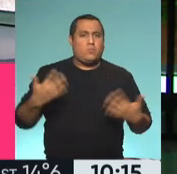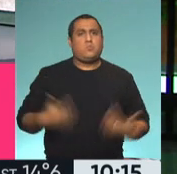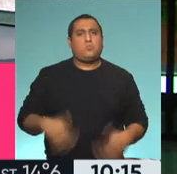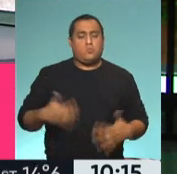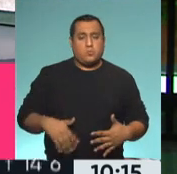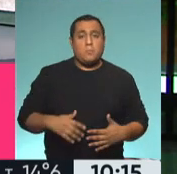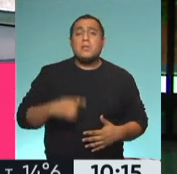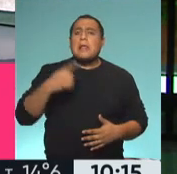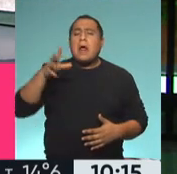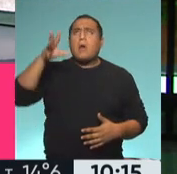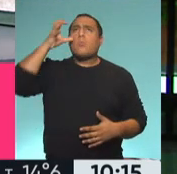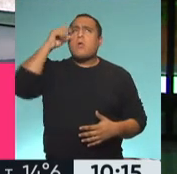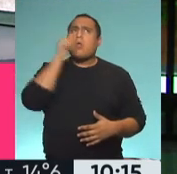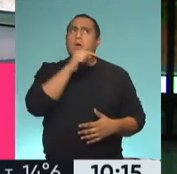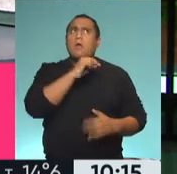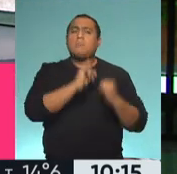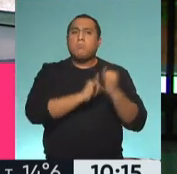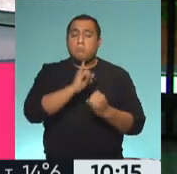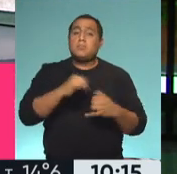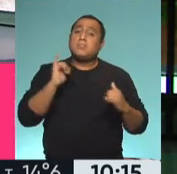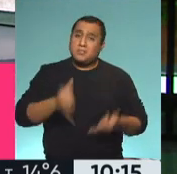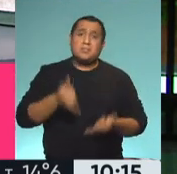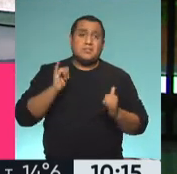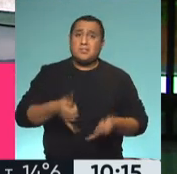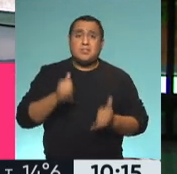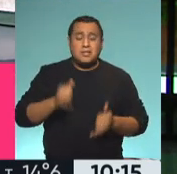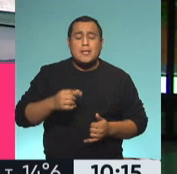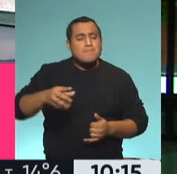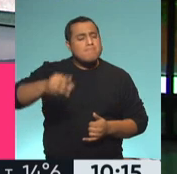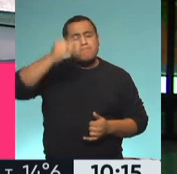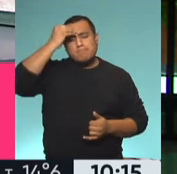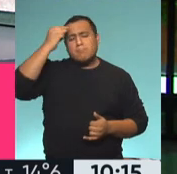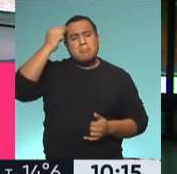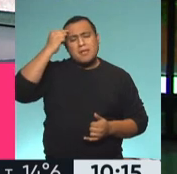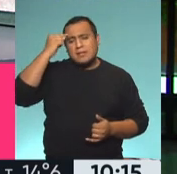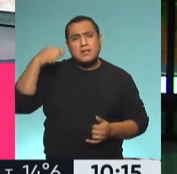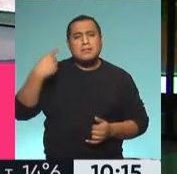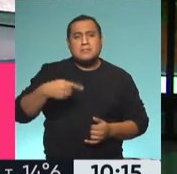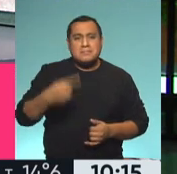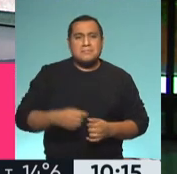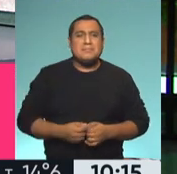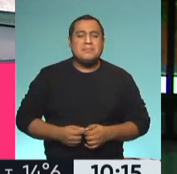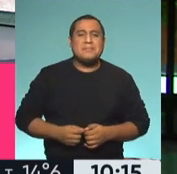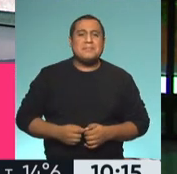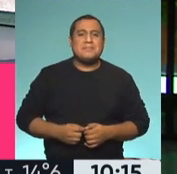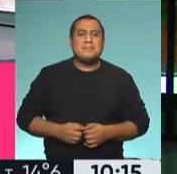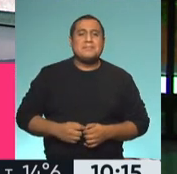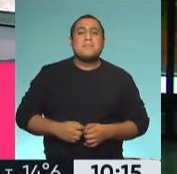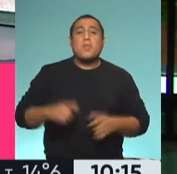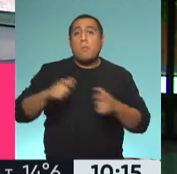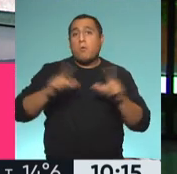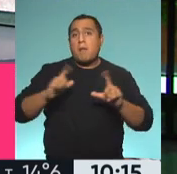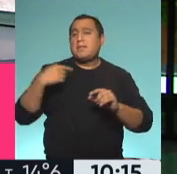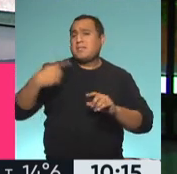Tenemos que acordarnos de estas cosas, si no estamos perdidos, por eso hablamos siempre. Y en este programa se habla mucho de eso,